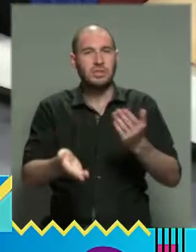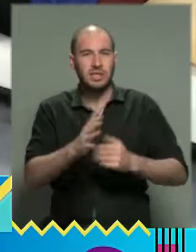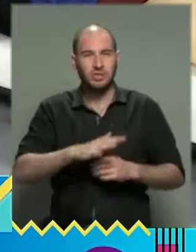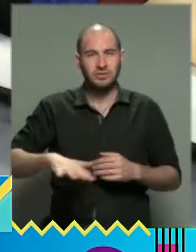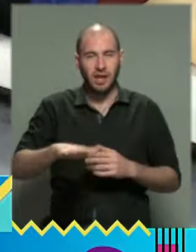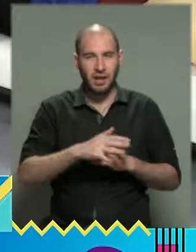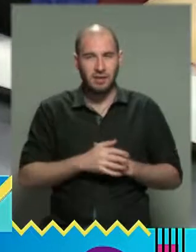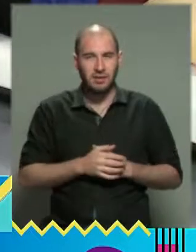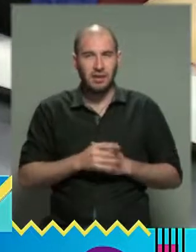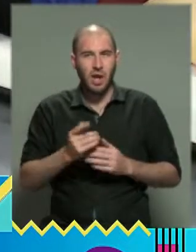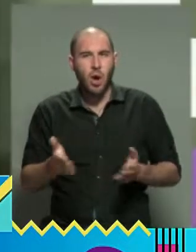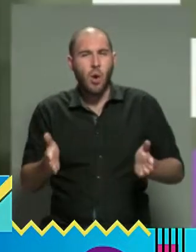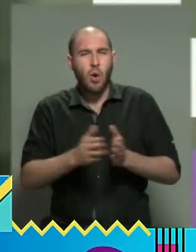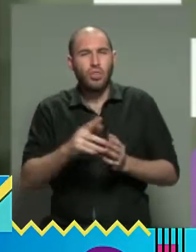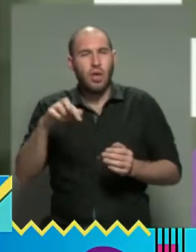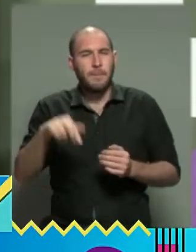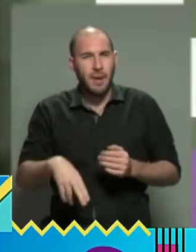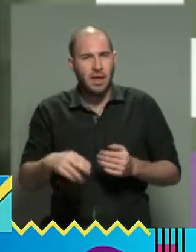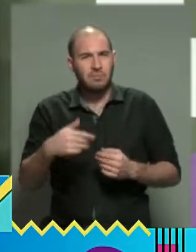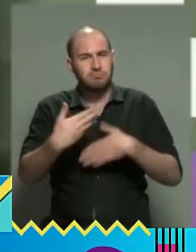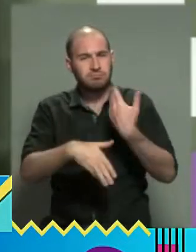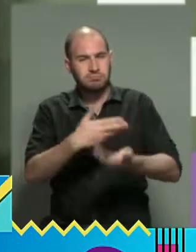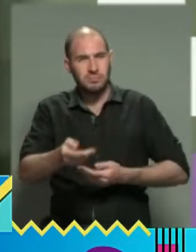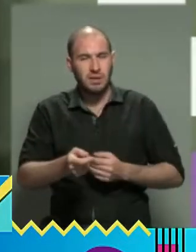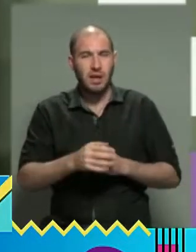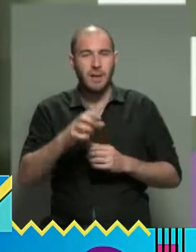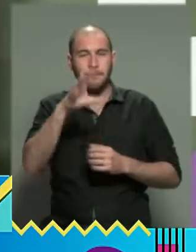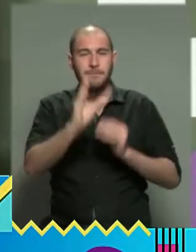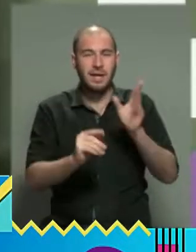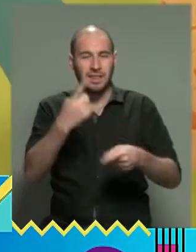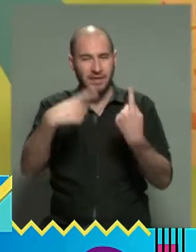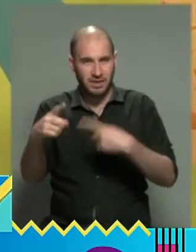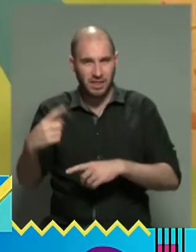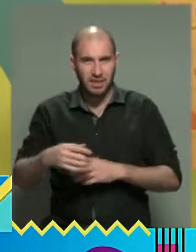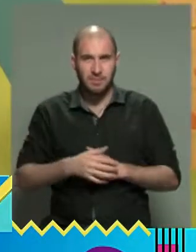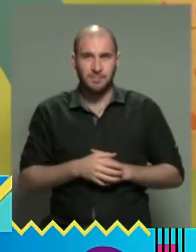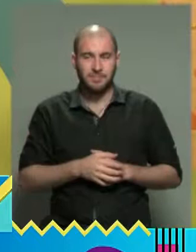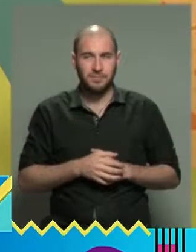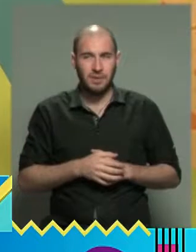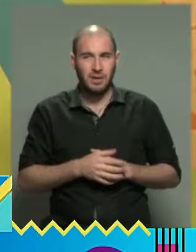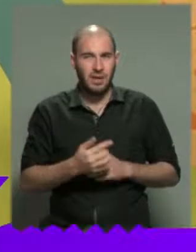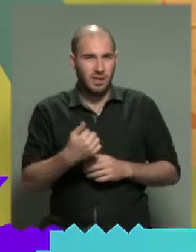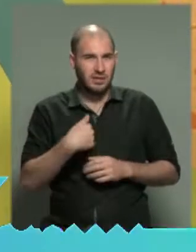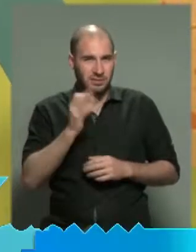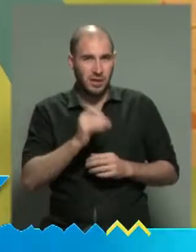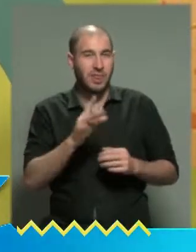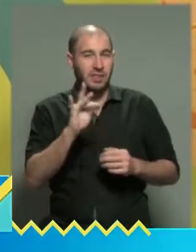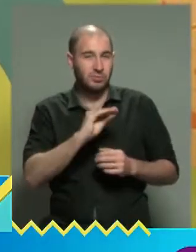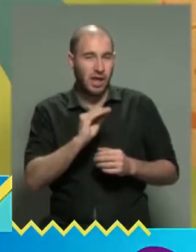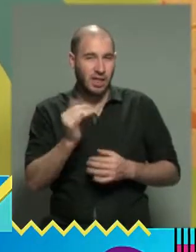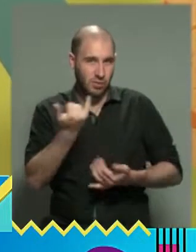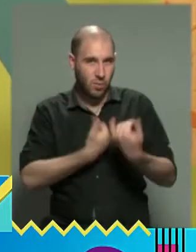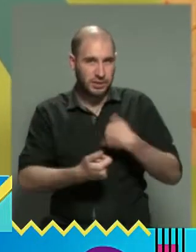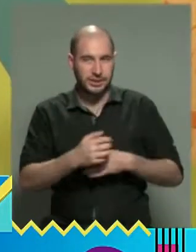Social va de la mano a las políticas que se están llevando en los diferentes países. Bueno, yo entiendo, como decía la diputada, que